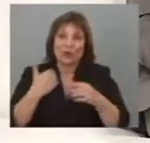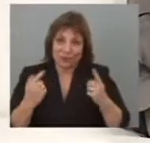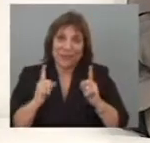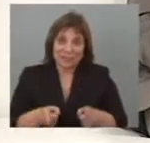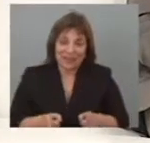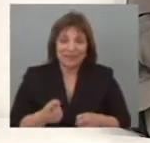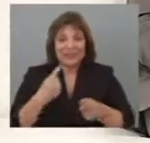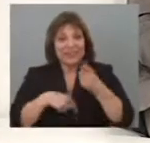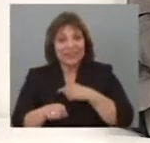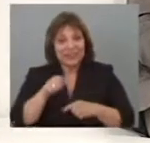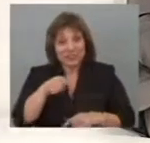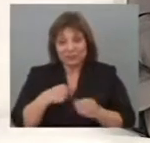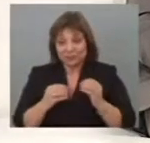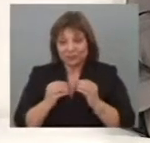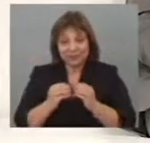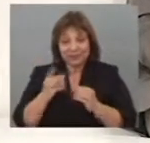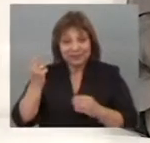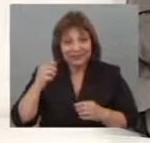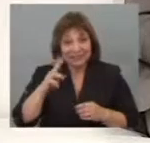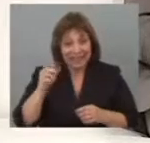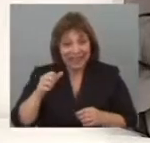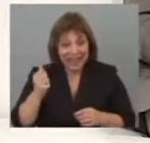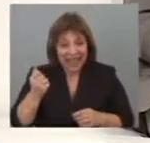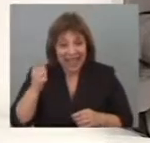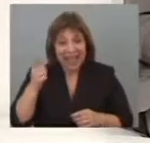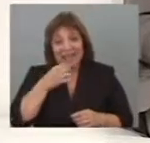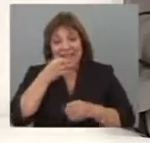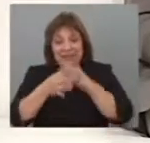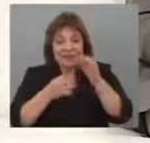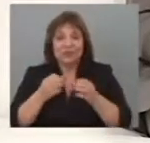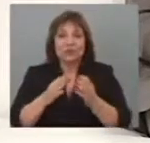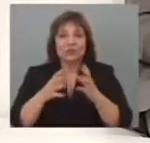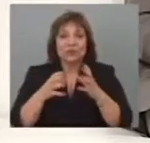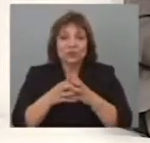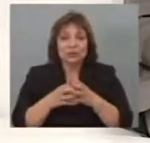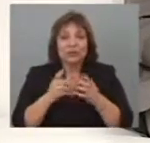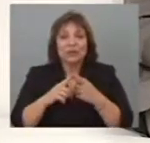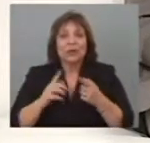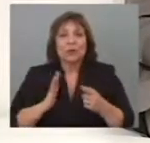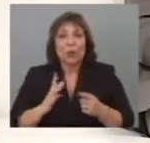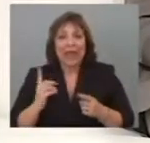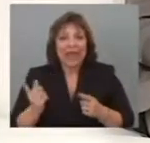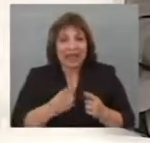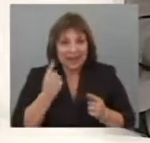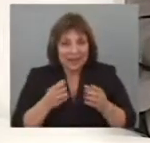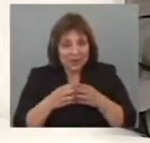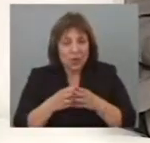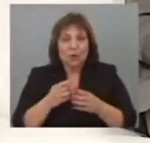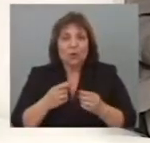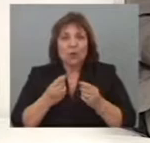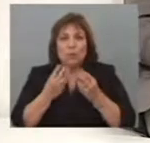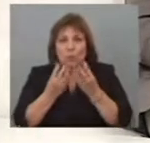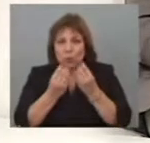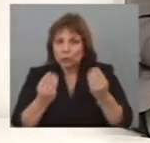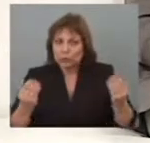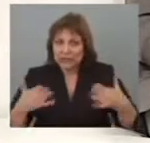finalizaba diciendo nuestra compañera Andrea, vinculado con un conjunto de mujeres, un número muy alto,